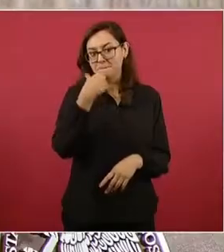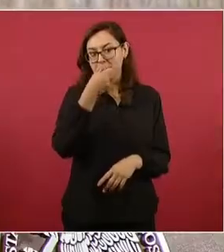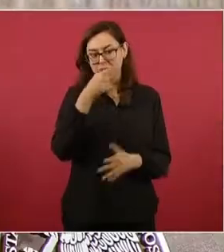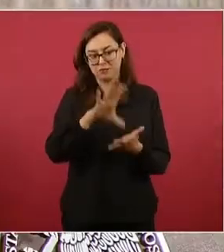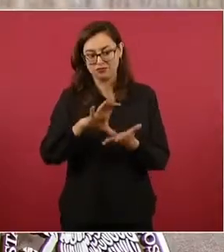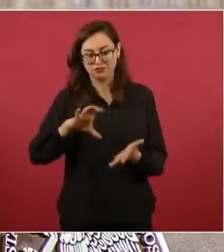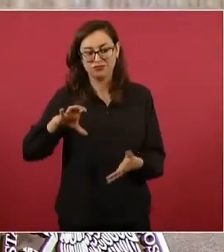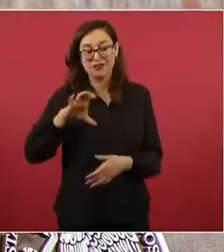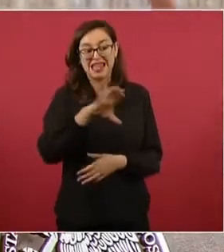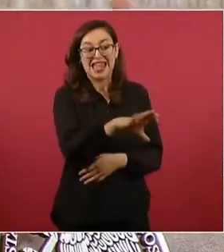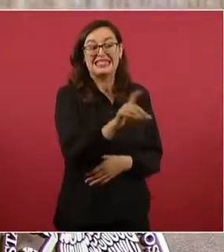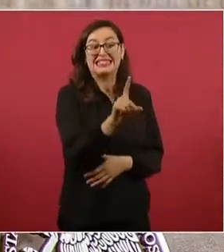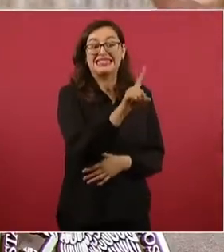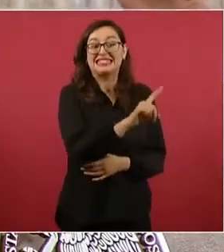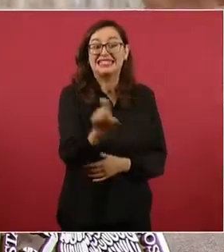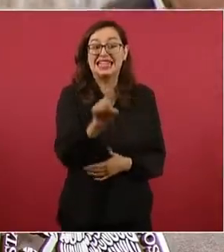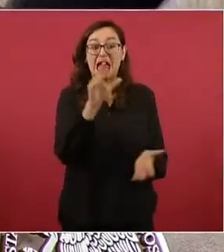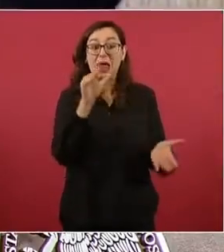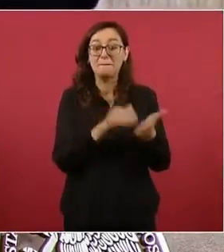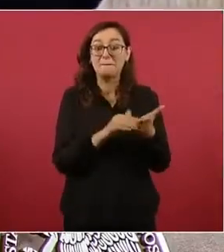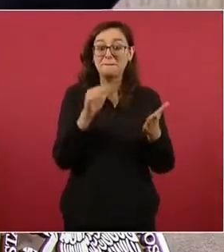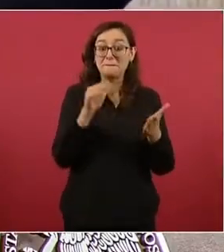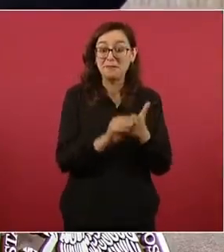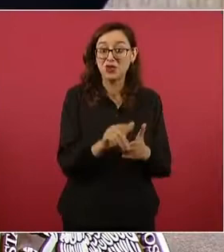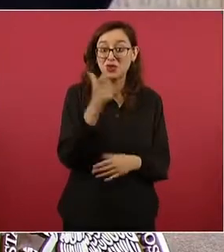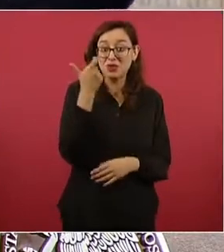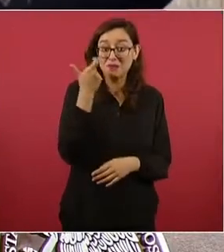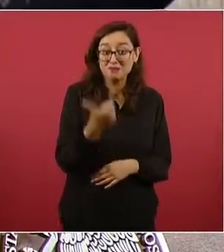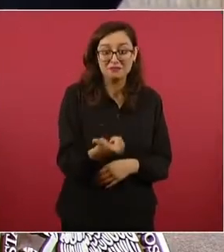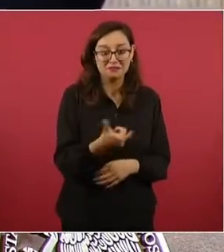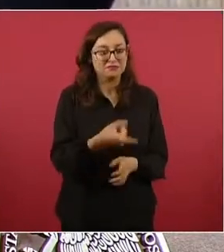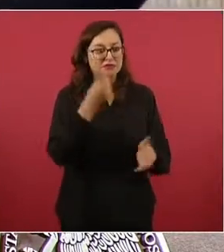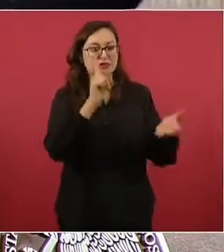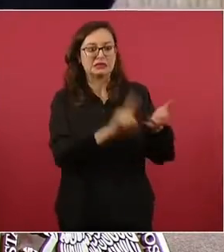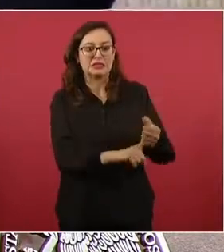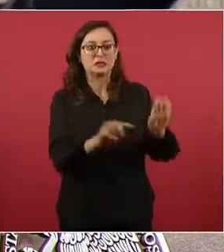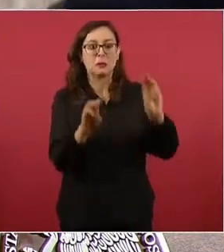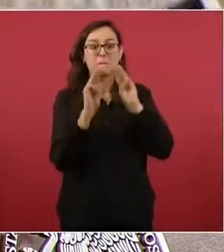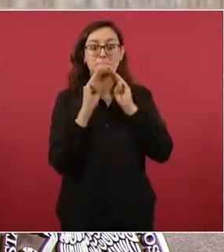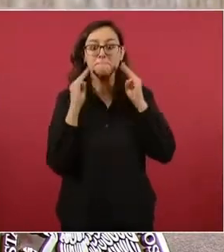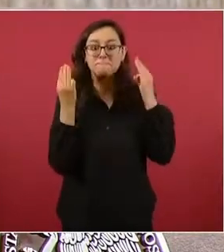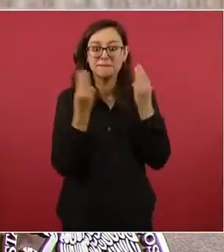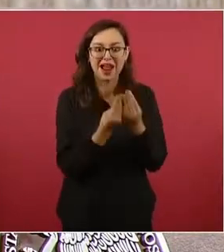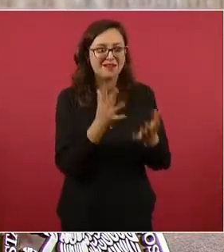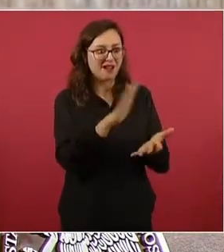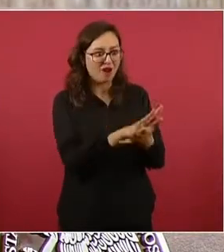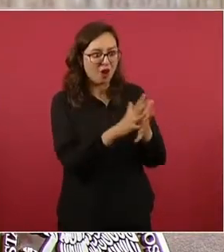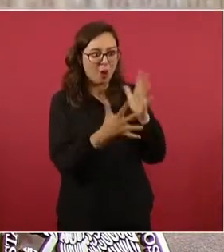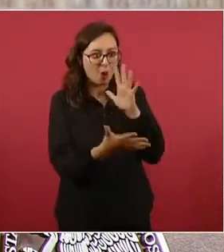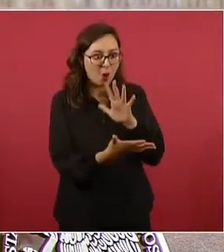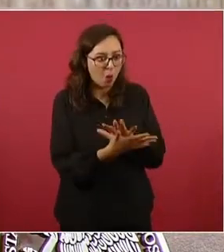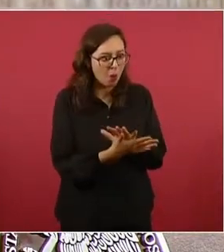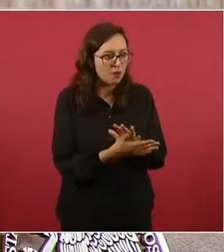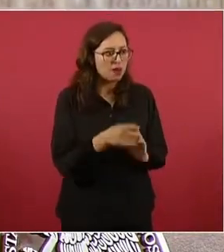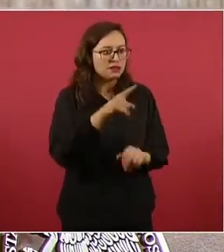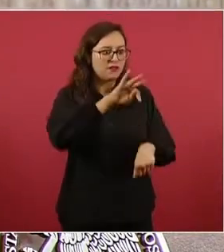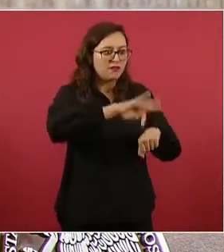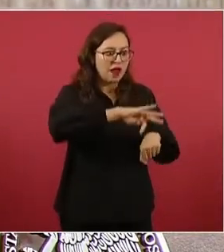una mafia que alimentaba hasta medios de comunicación.